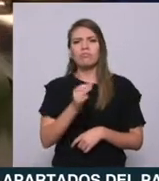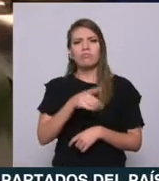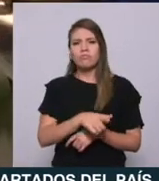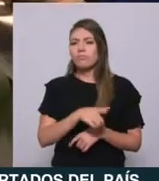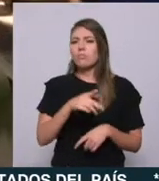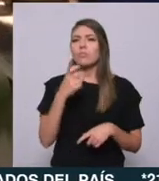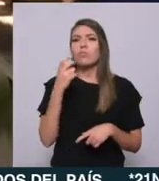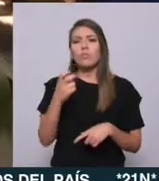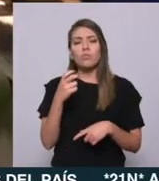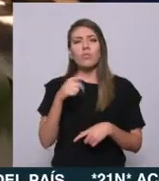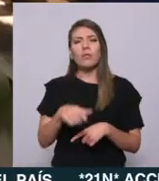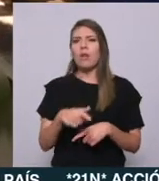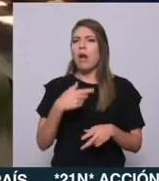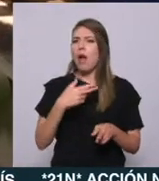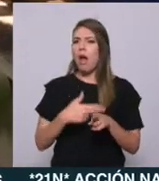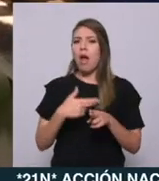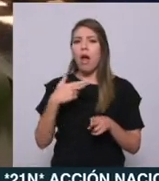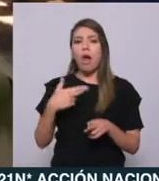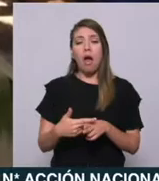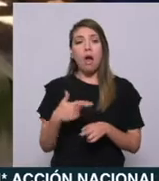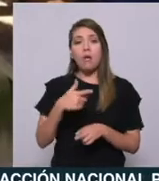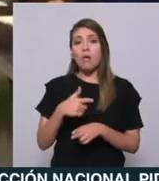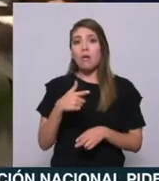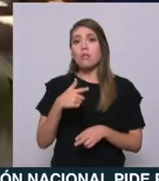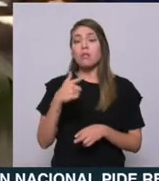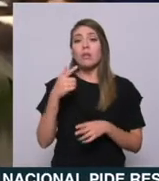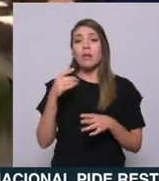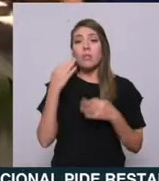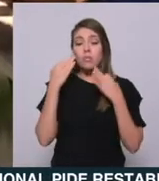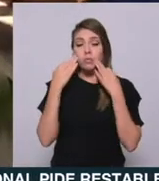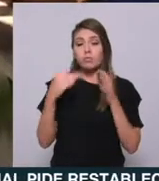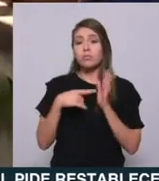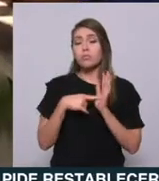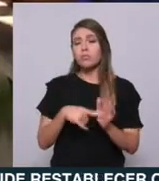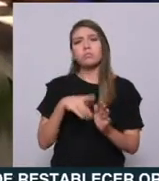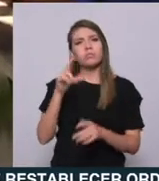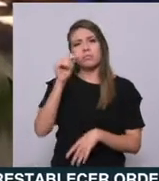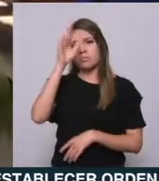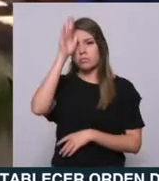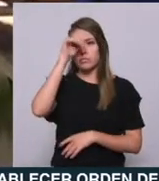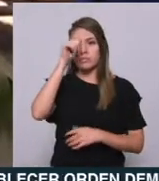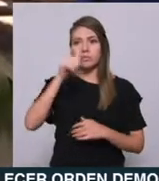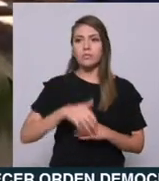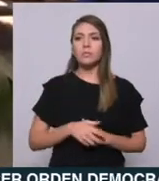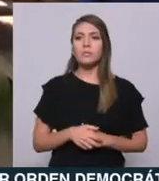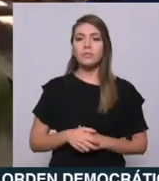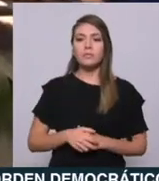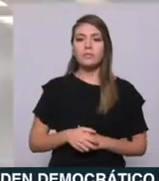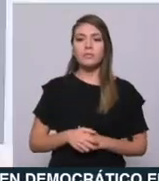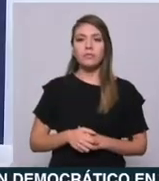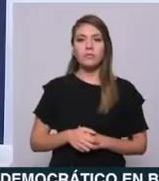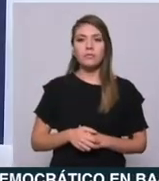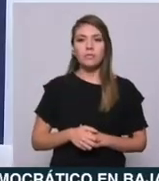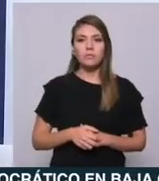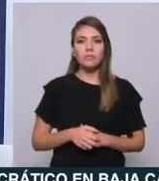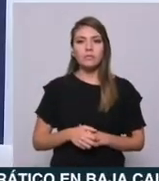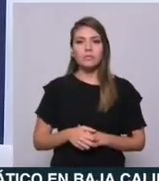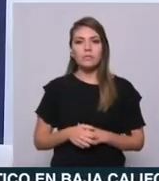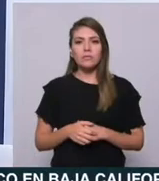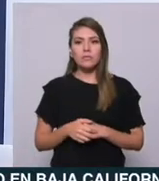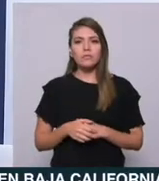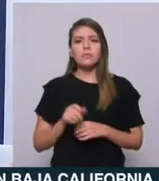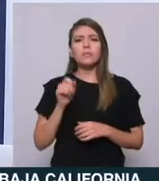jurídicamente a partir de cuando podamos hacerlo, que es cuando se publique. Y que precisamente ya había, previo ayer a que se aprobara por